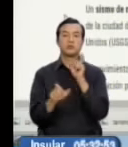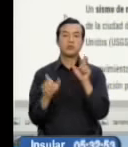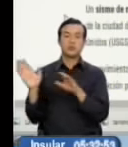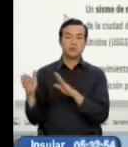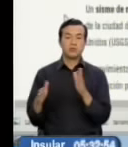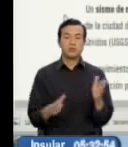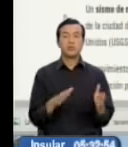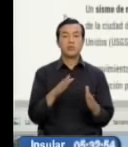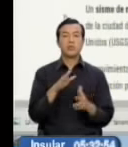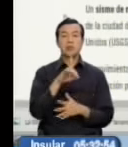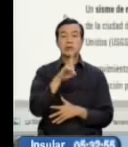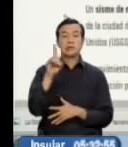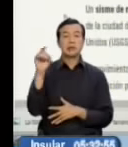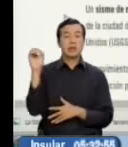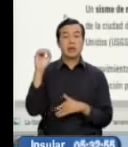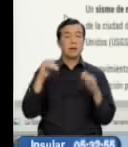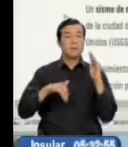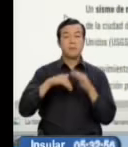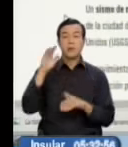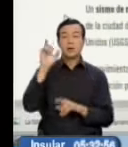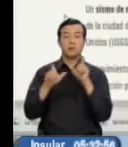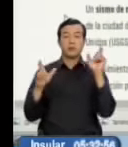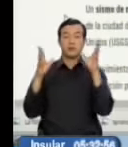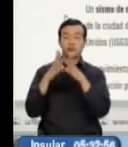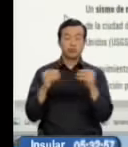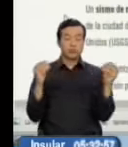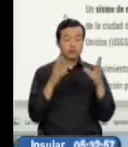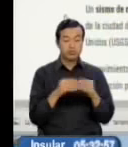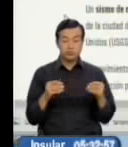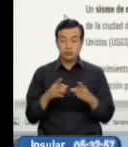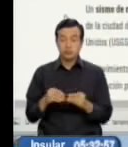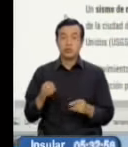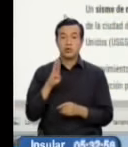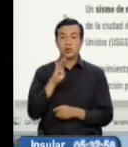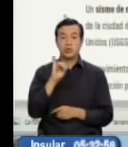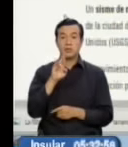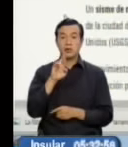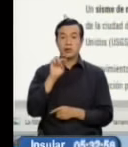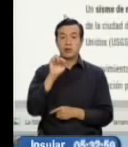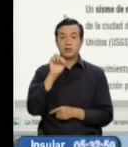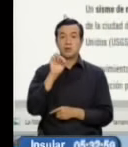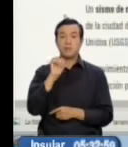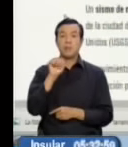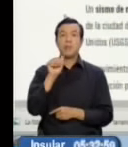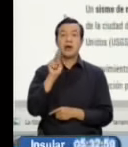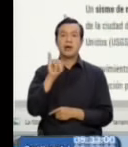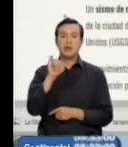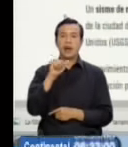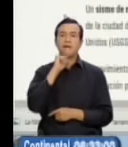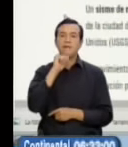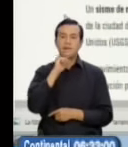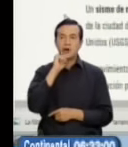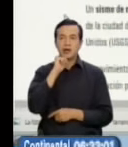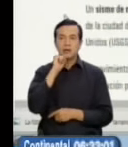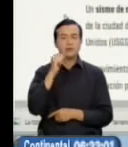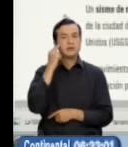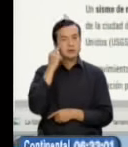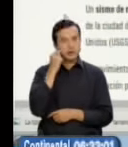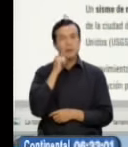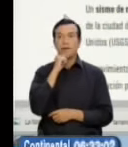más de un centenar de desaparecidos. Lo de Birmania es todavía muy reciente, aún no se logra